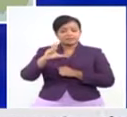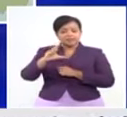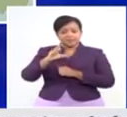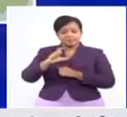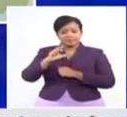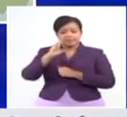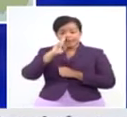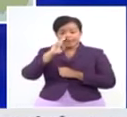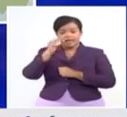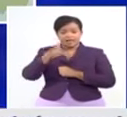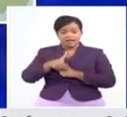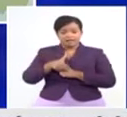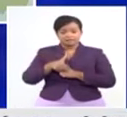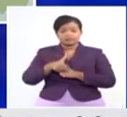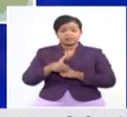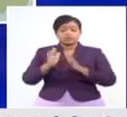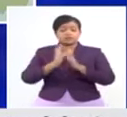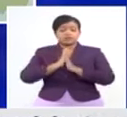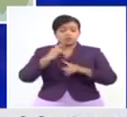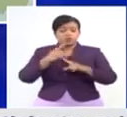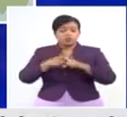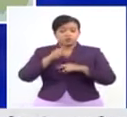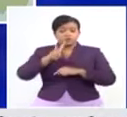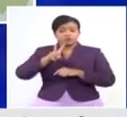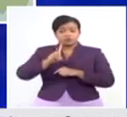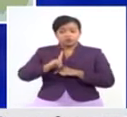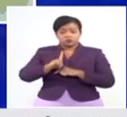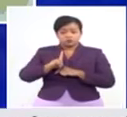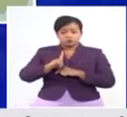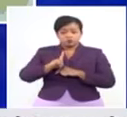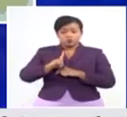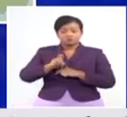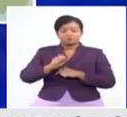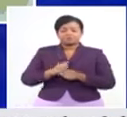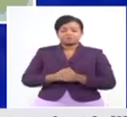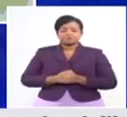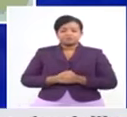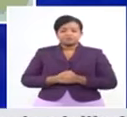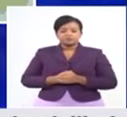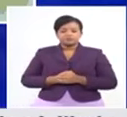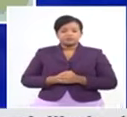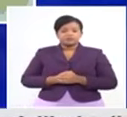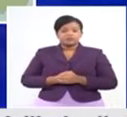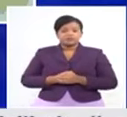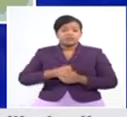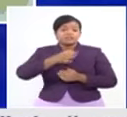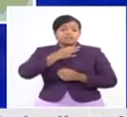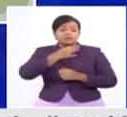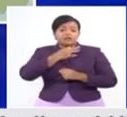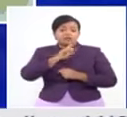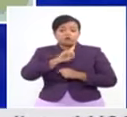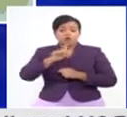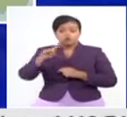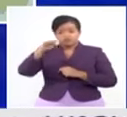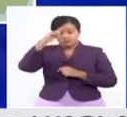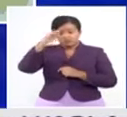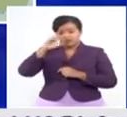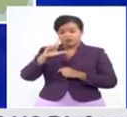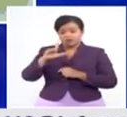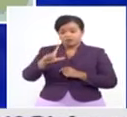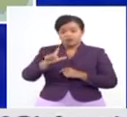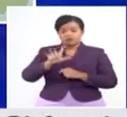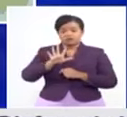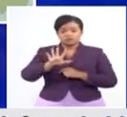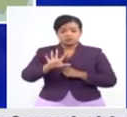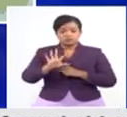Sur 21, Sibanicú 12, Esmeralda 11, Sierra de Cubitas 5 y Guáimaro con